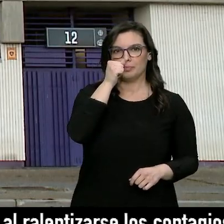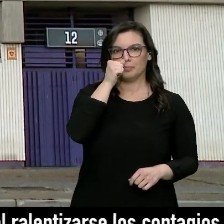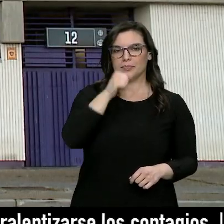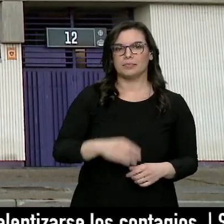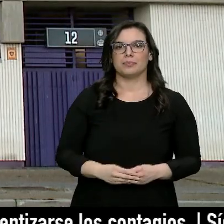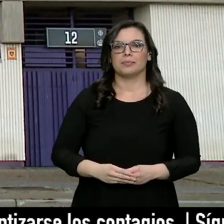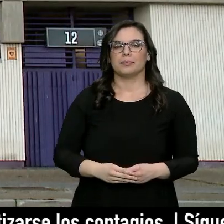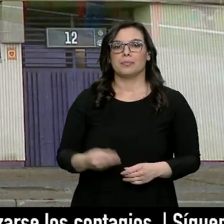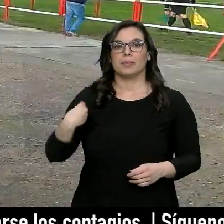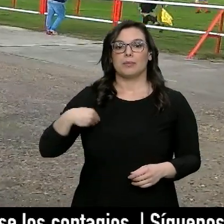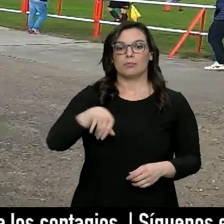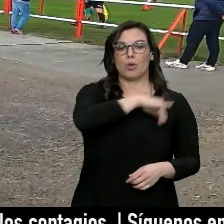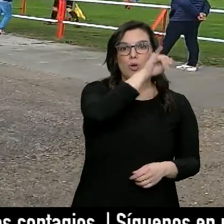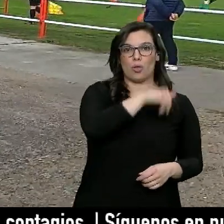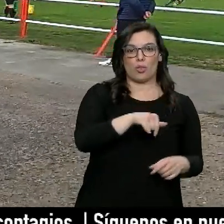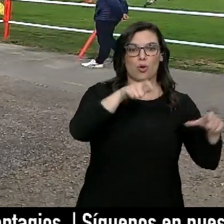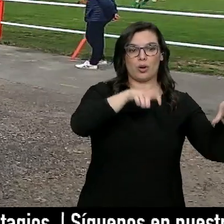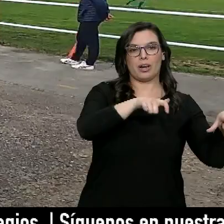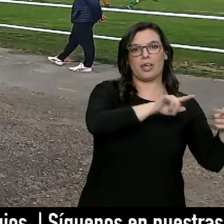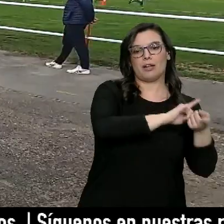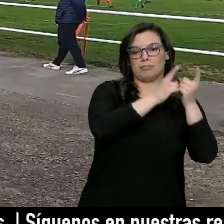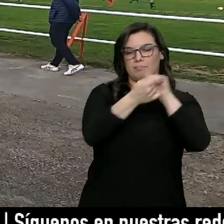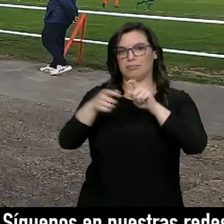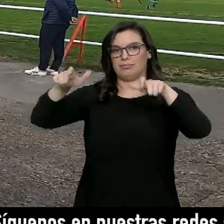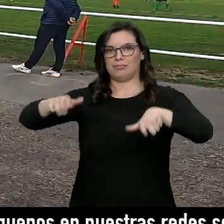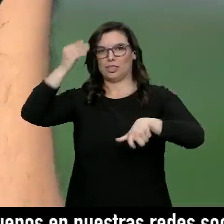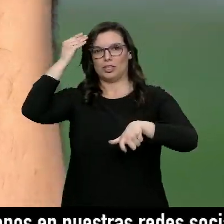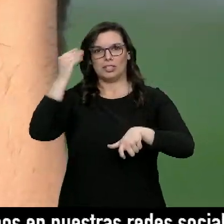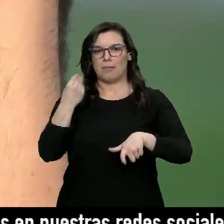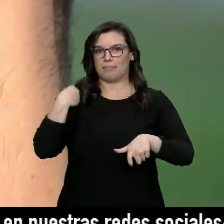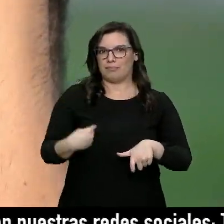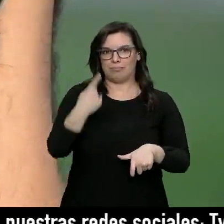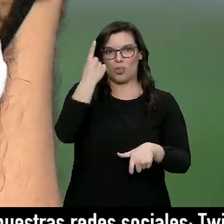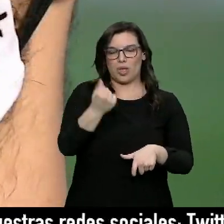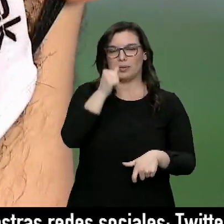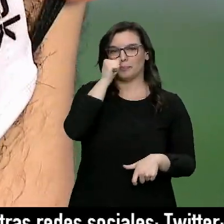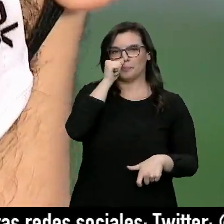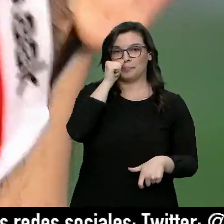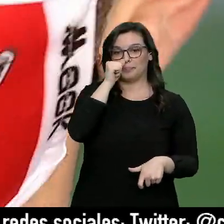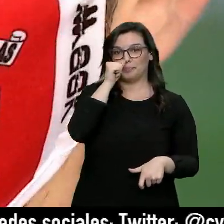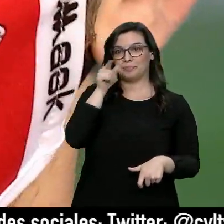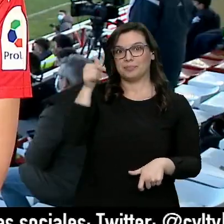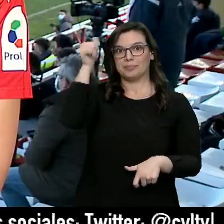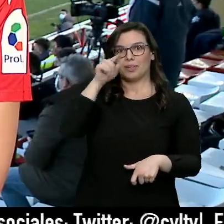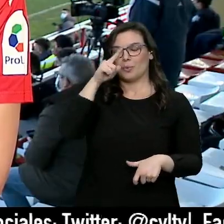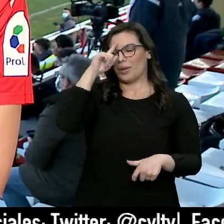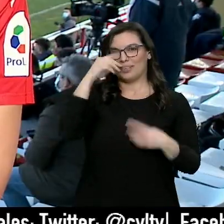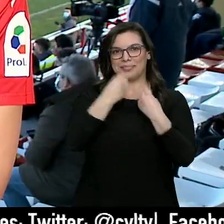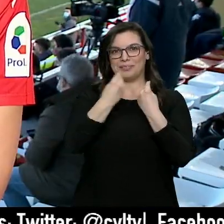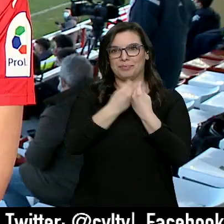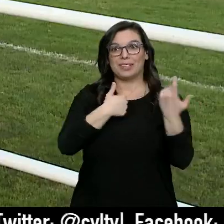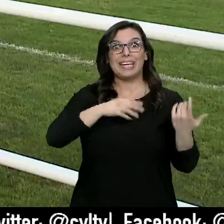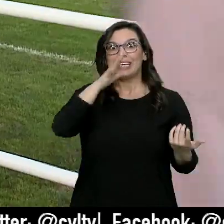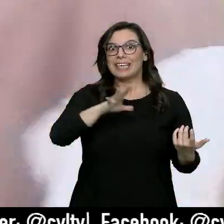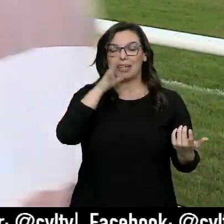Del José Zorrilla a las Salinas en un solo día. Jesús Palomeque todavía sigue en una nube. Y algo increíble,